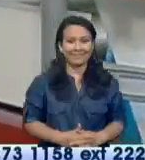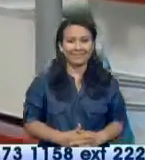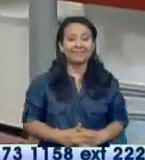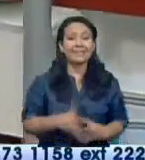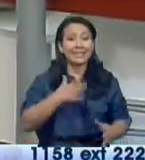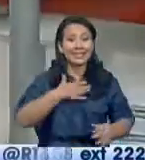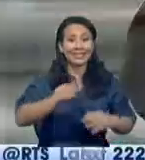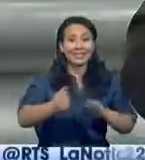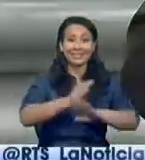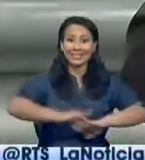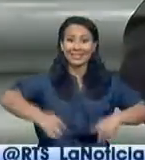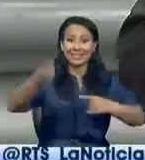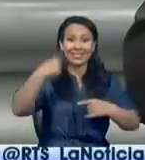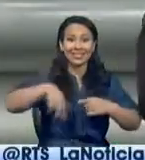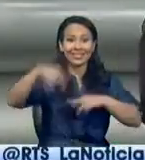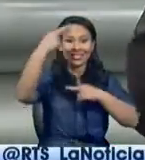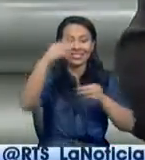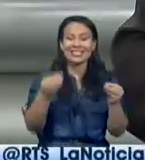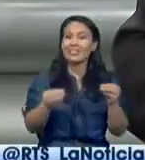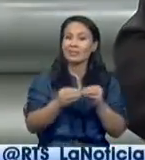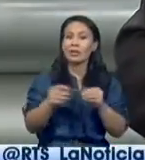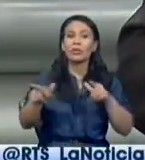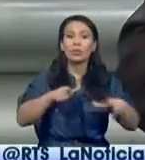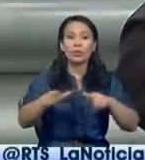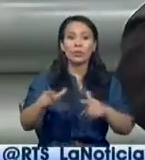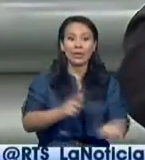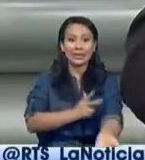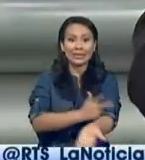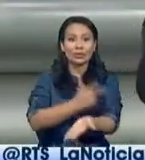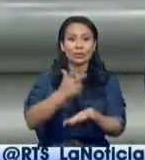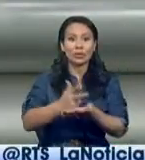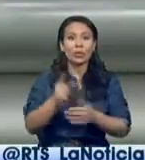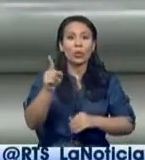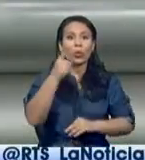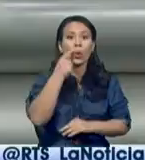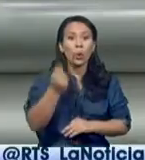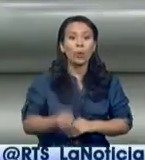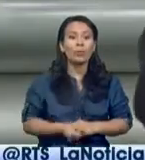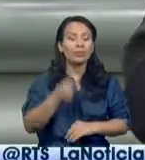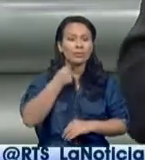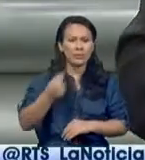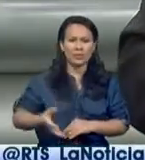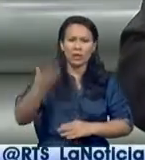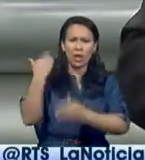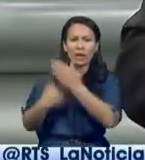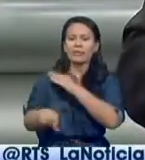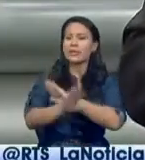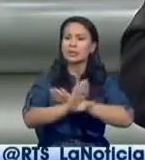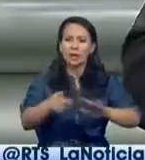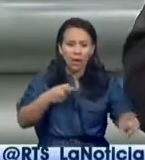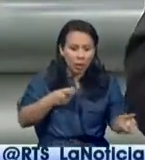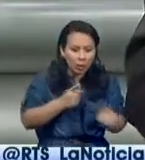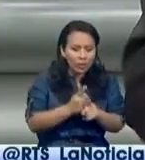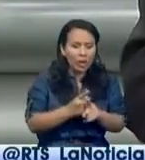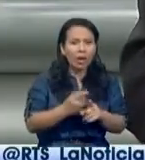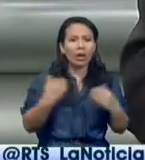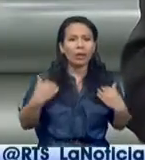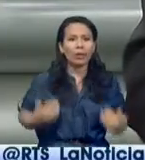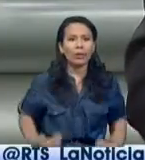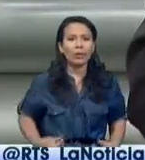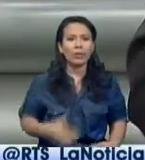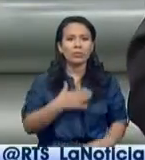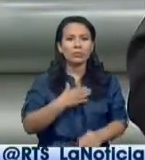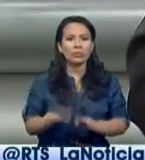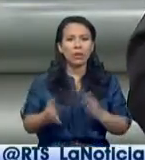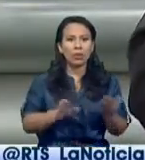Estamos de regreso. Más información para ustedes en Chimborazo. Un hombre que habría estado desaparecido fue encontrado sin vida. Según el informe